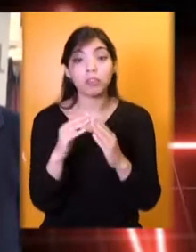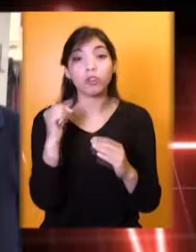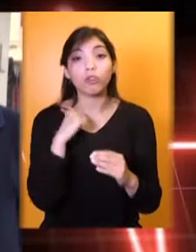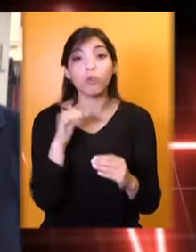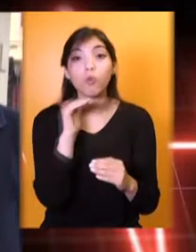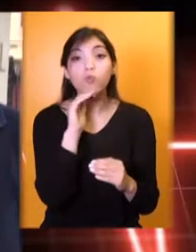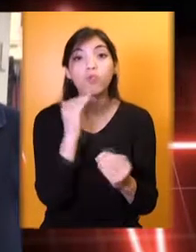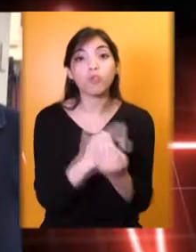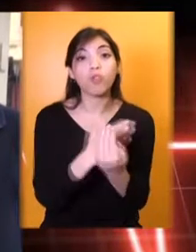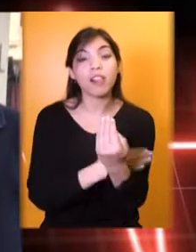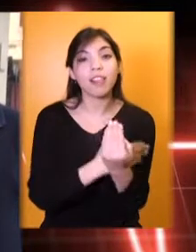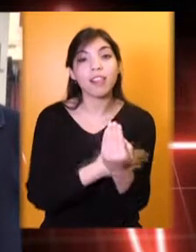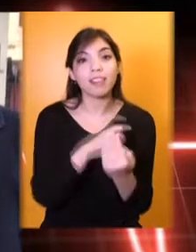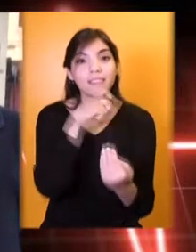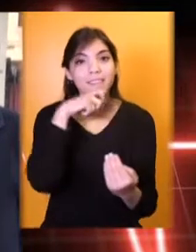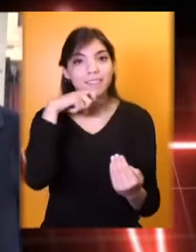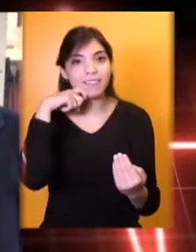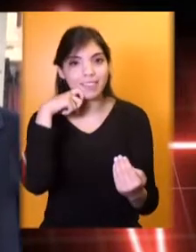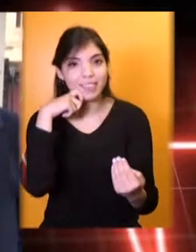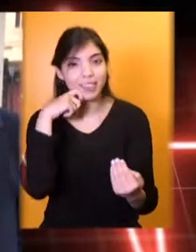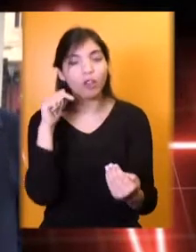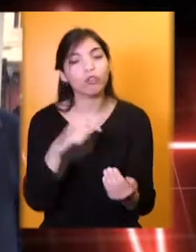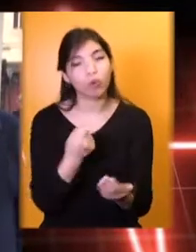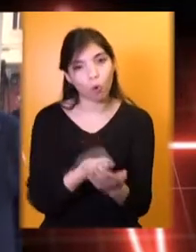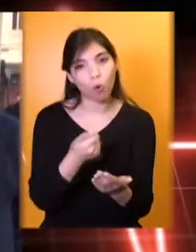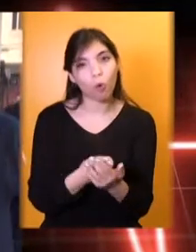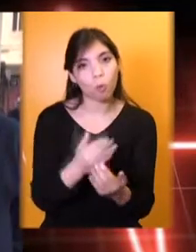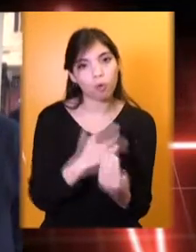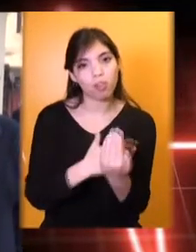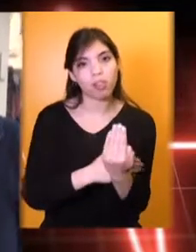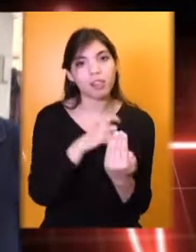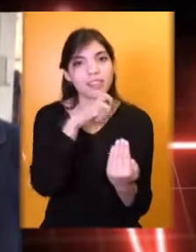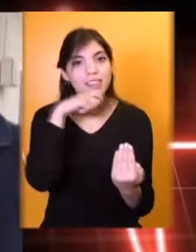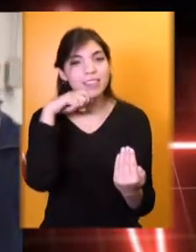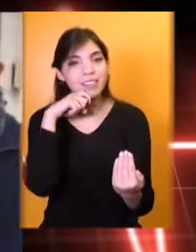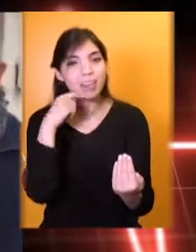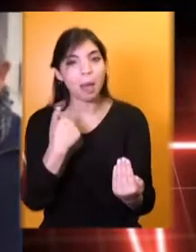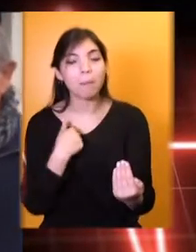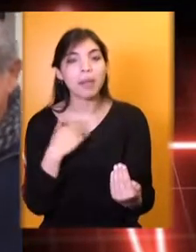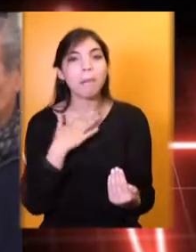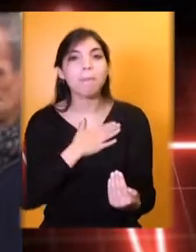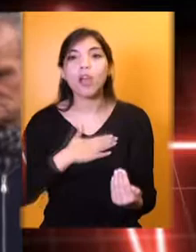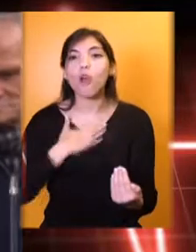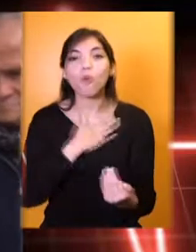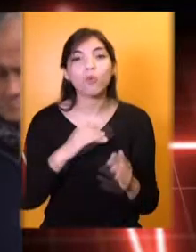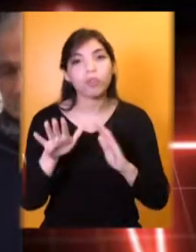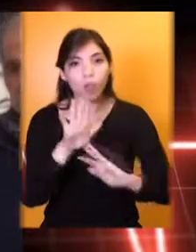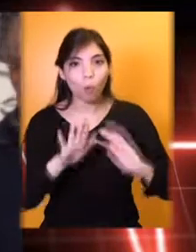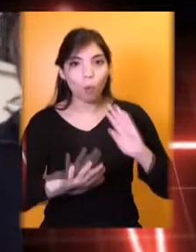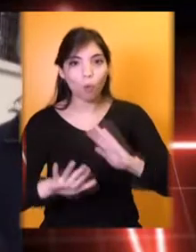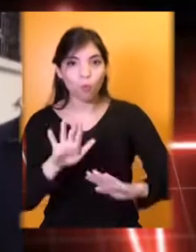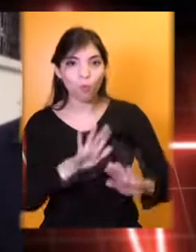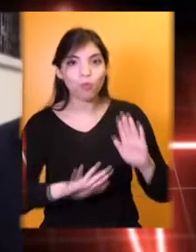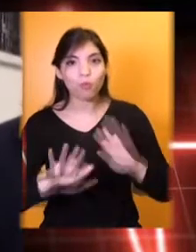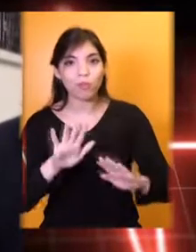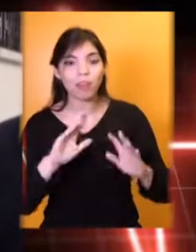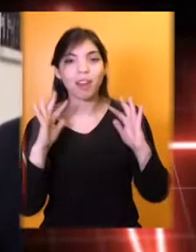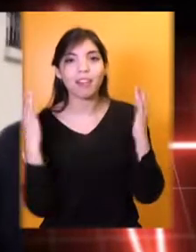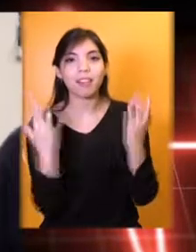seca y siempre compro leña seca, porque yo soy una persona que, así como me gusta reciclar, también me